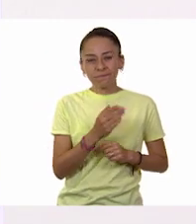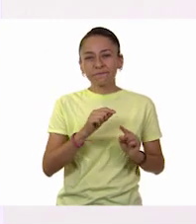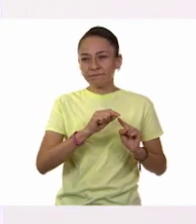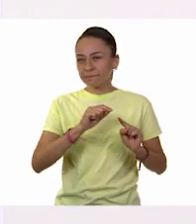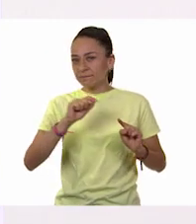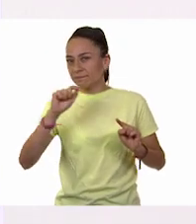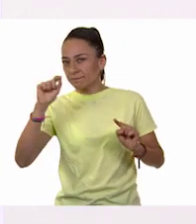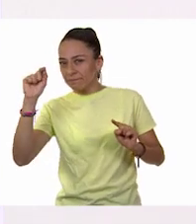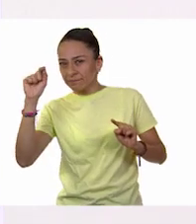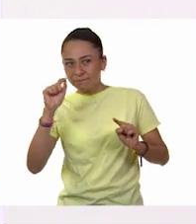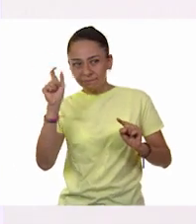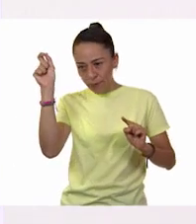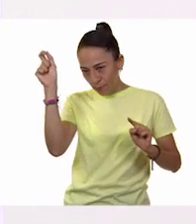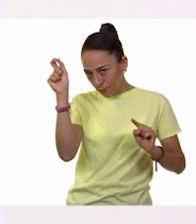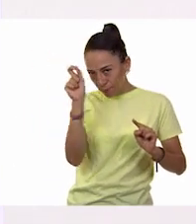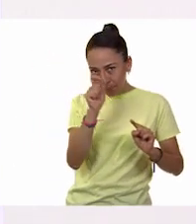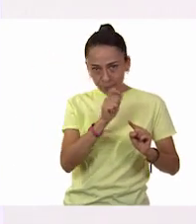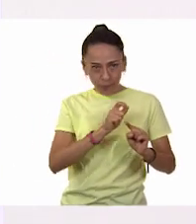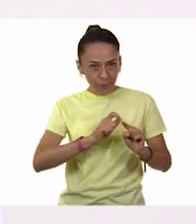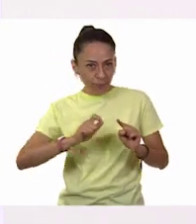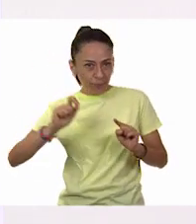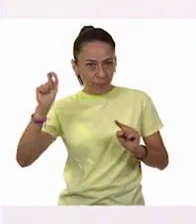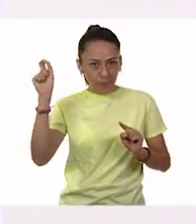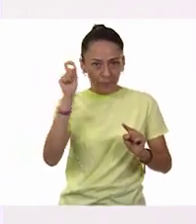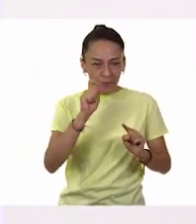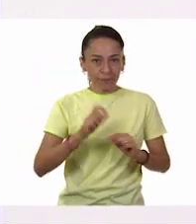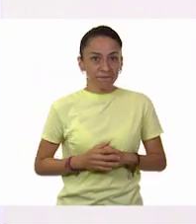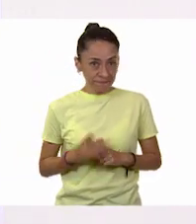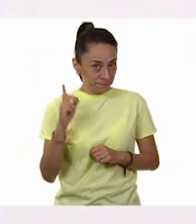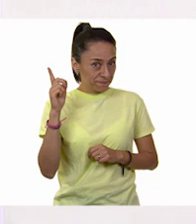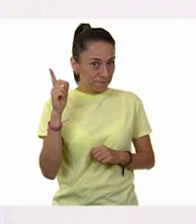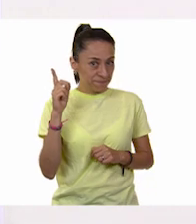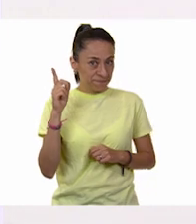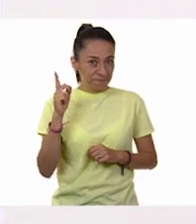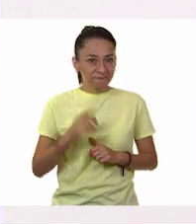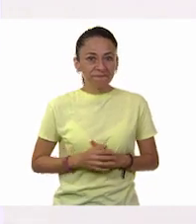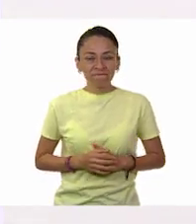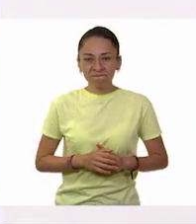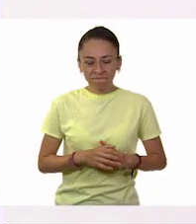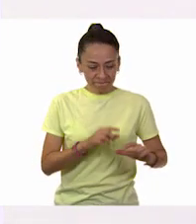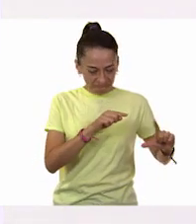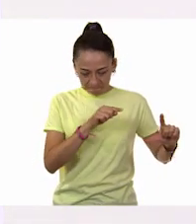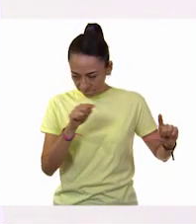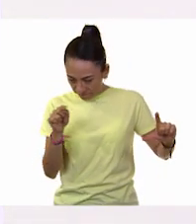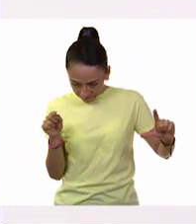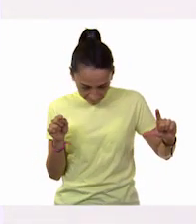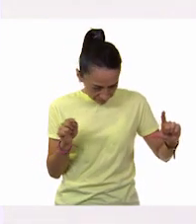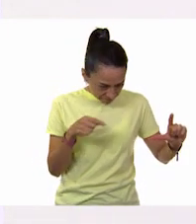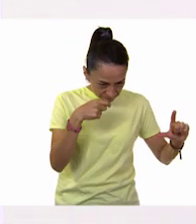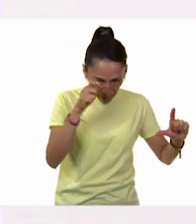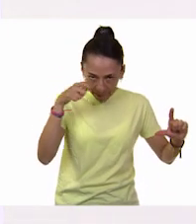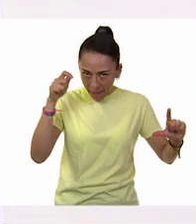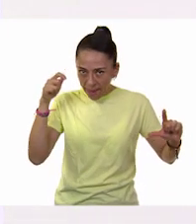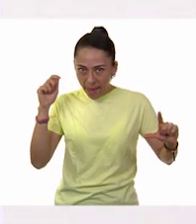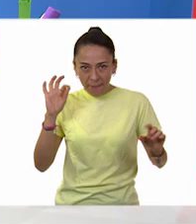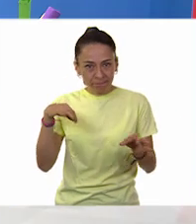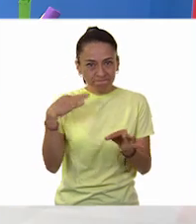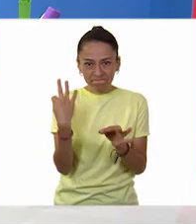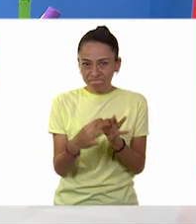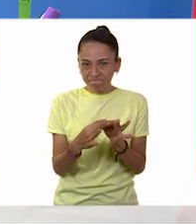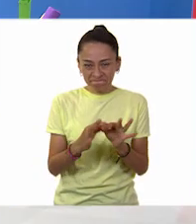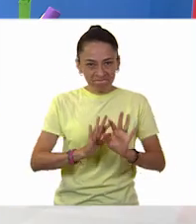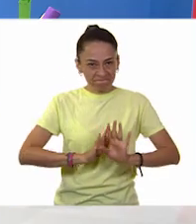Aquí la tenemos. Y ya tenemos completas nuestras palabras.